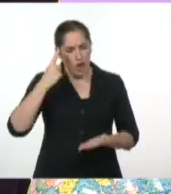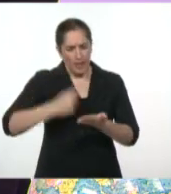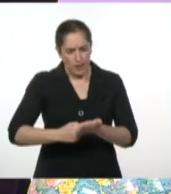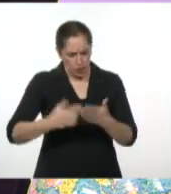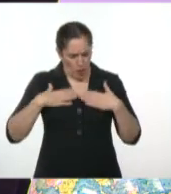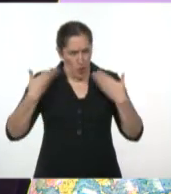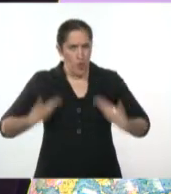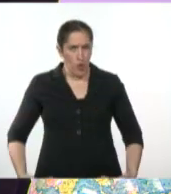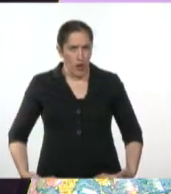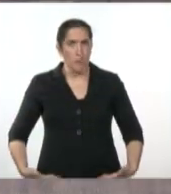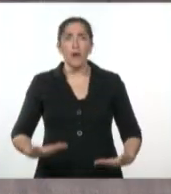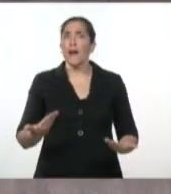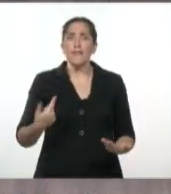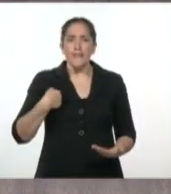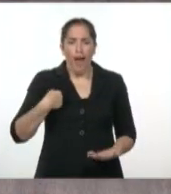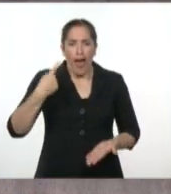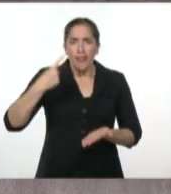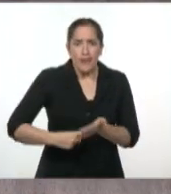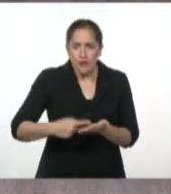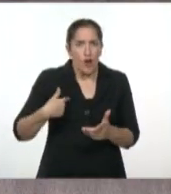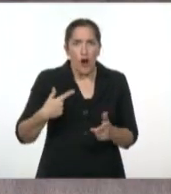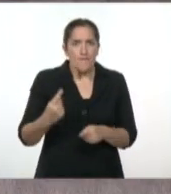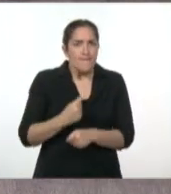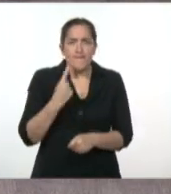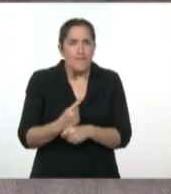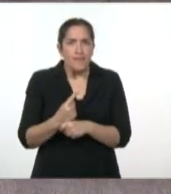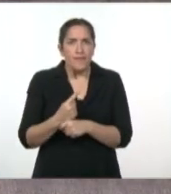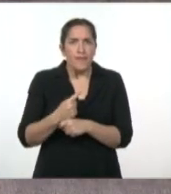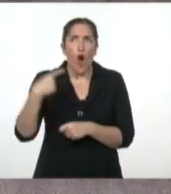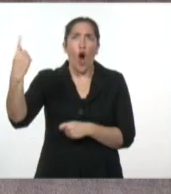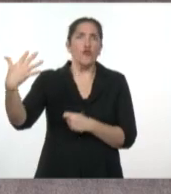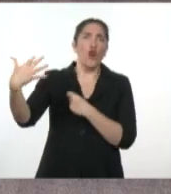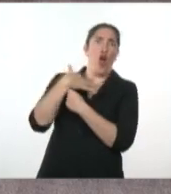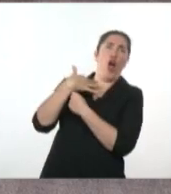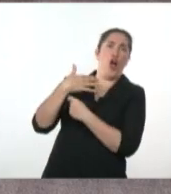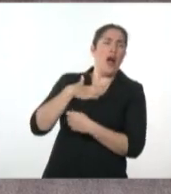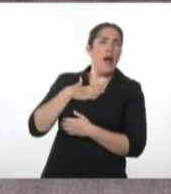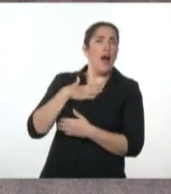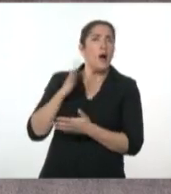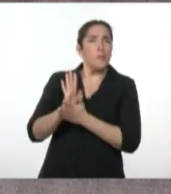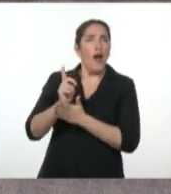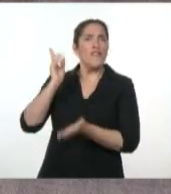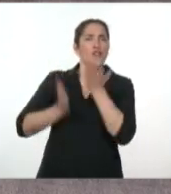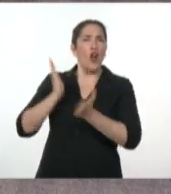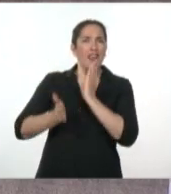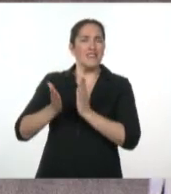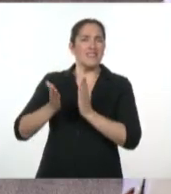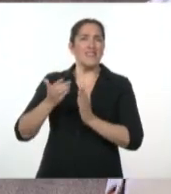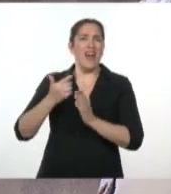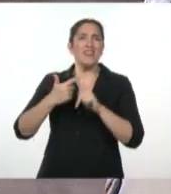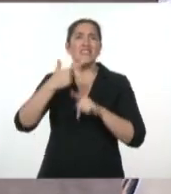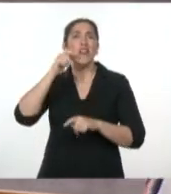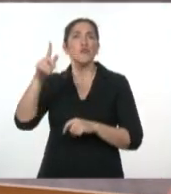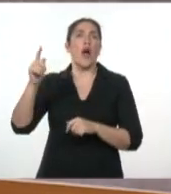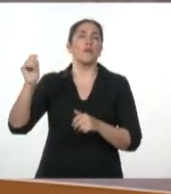cuerpo. Cuando esto no sucede es cuando aparece la violencia sexual. La violencia sexual tiene que ver con muchas veces el